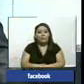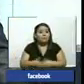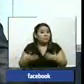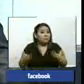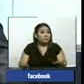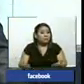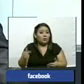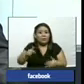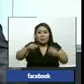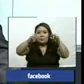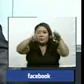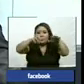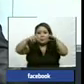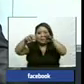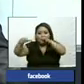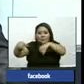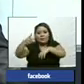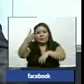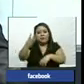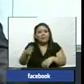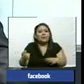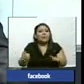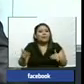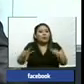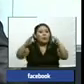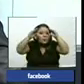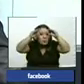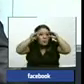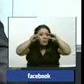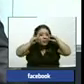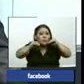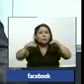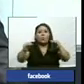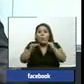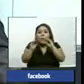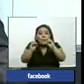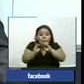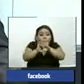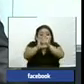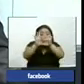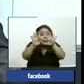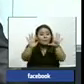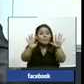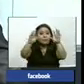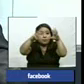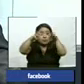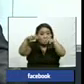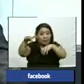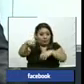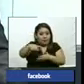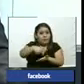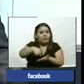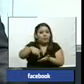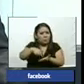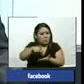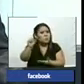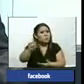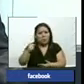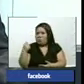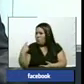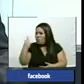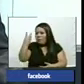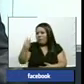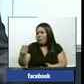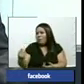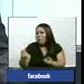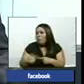Bien, hemos tenido lluvia en los últimos días, sobre todo durante la noche y parte de la madrugada. Por lo menos aquí en la zona central así ha estado lloviendo.